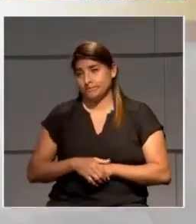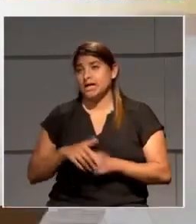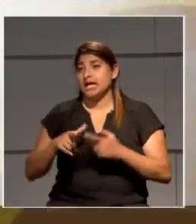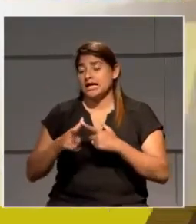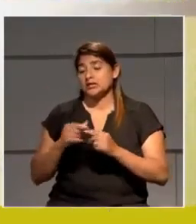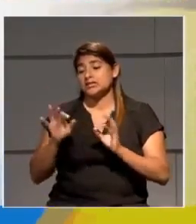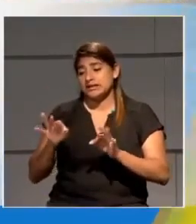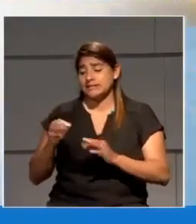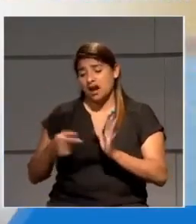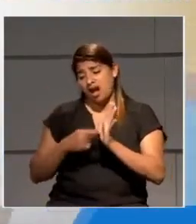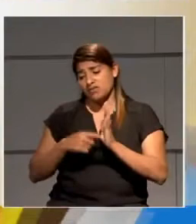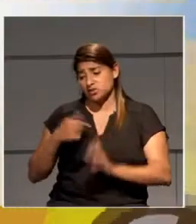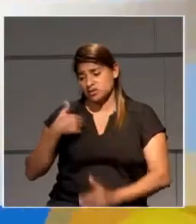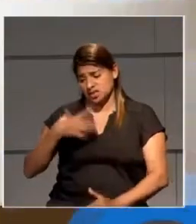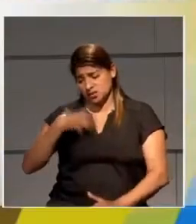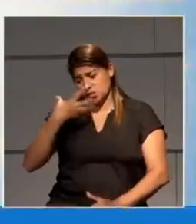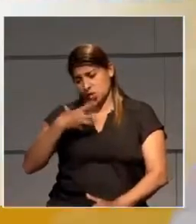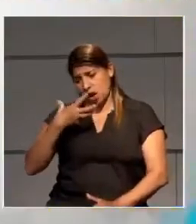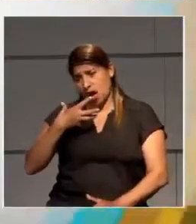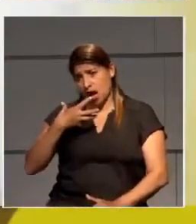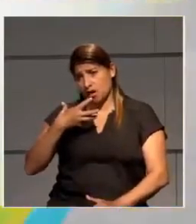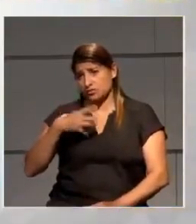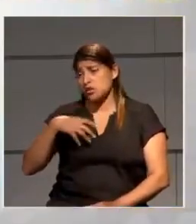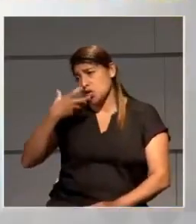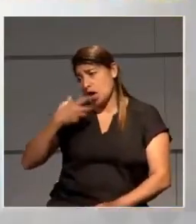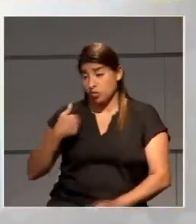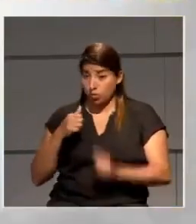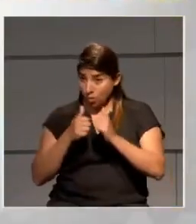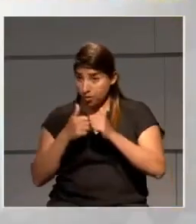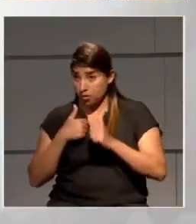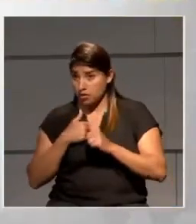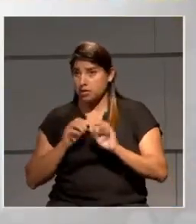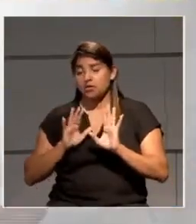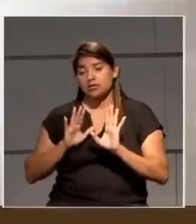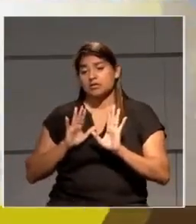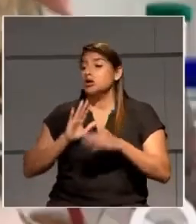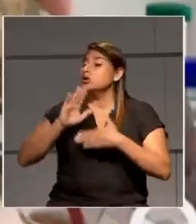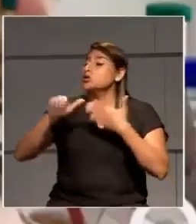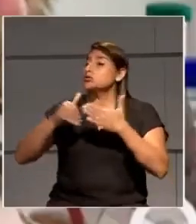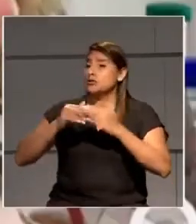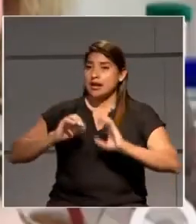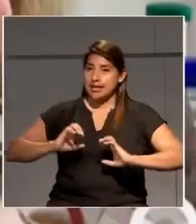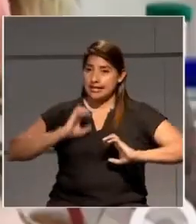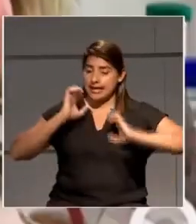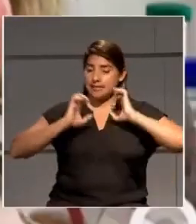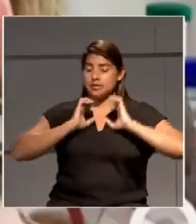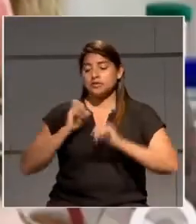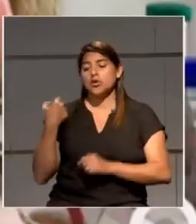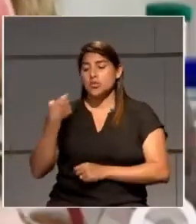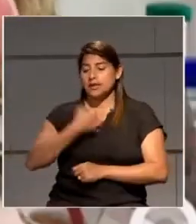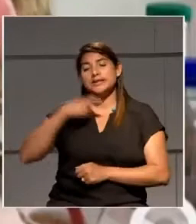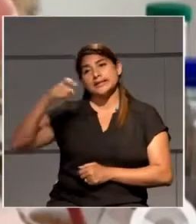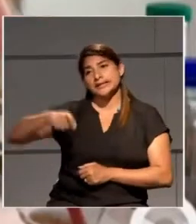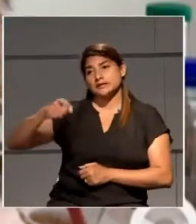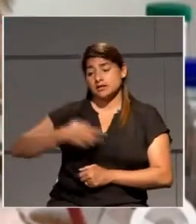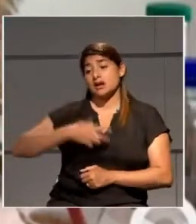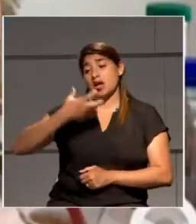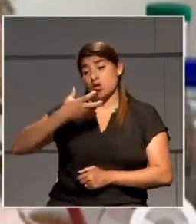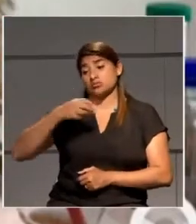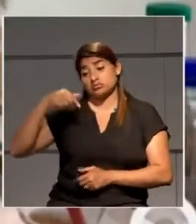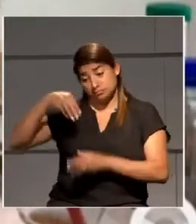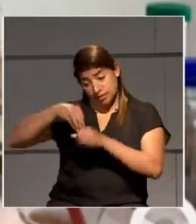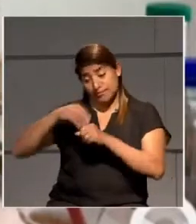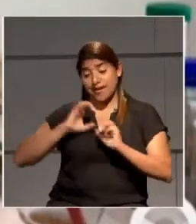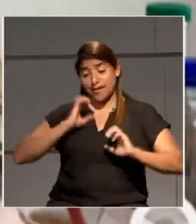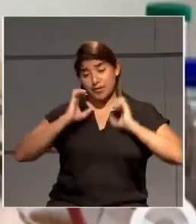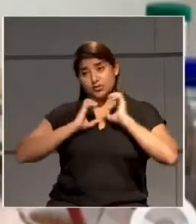Entonces está bien que me enoje. ¿No se va a enojar conmigo porque me enojé? Plug, todas las emociones son necesarias y el enojo es una de